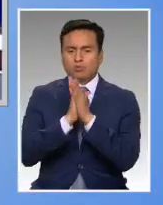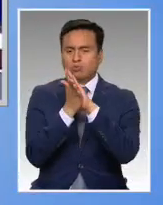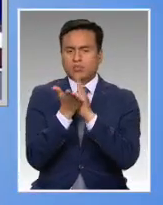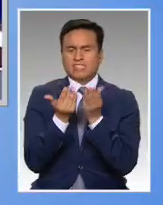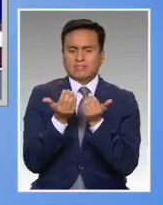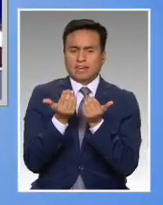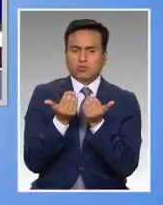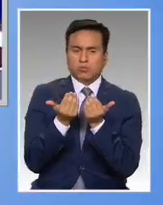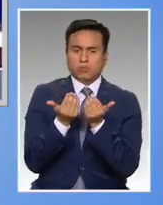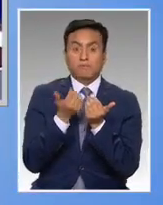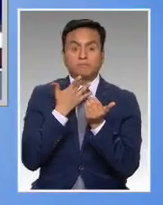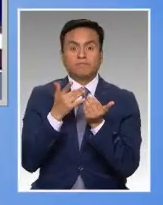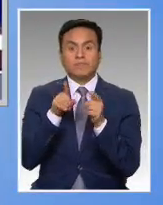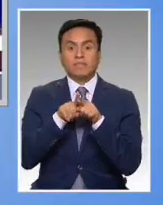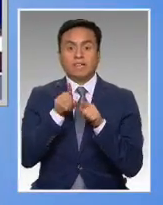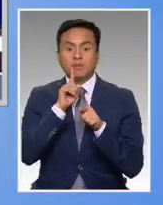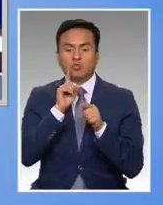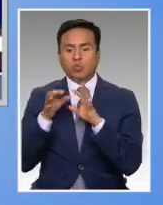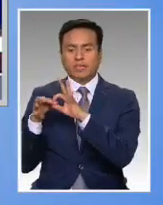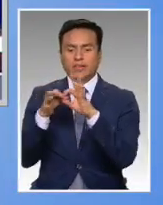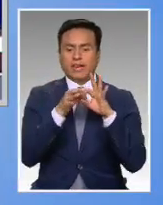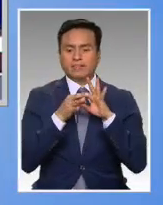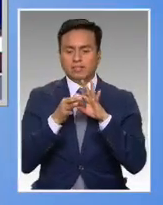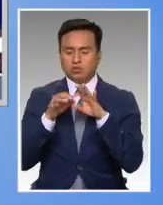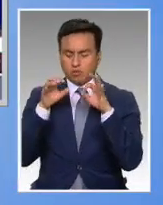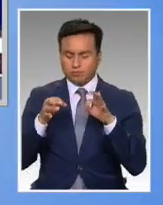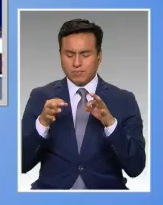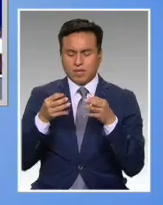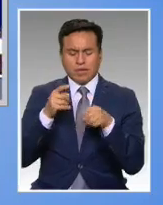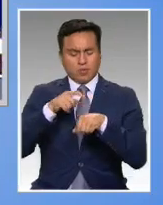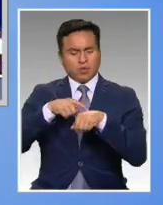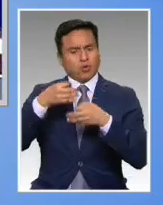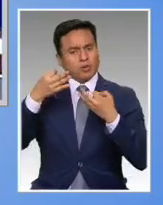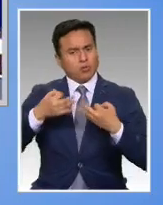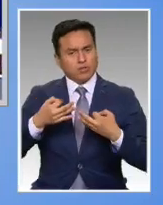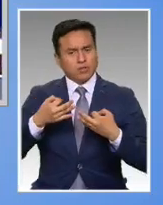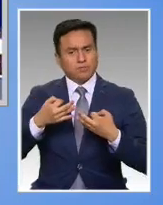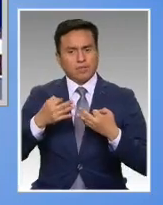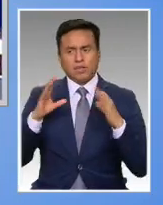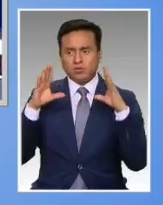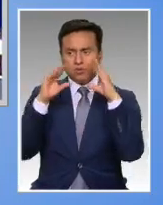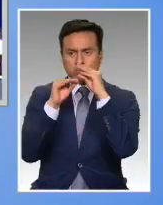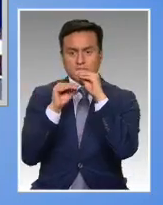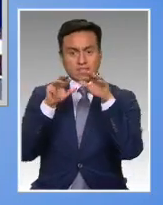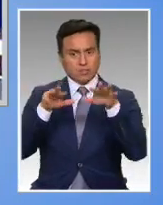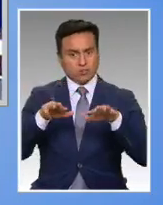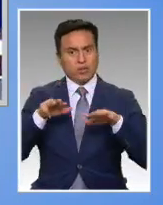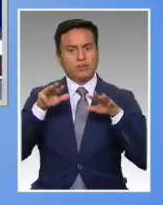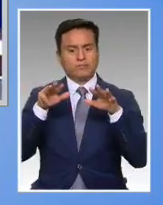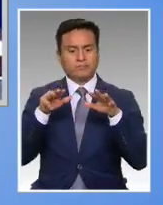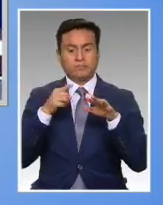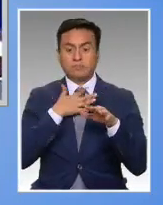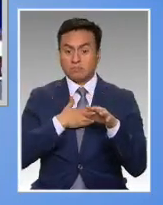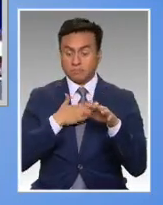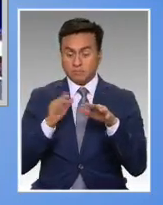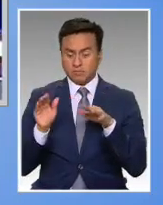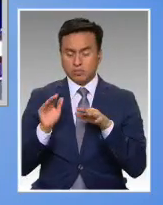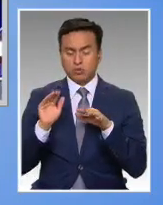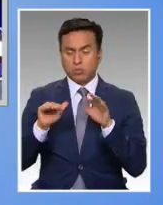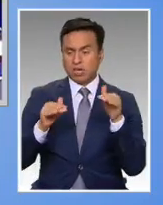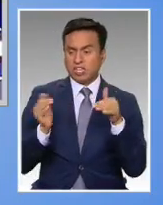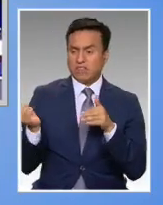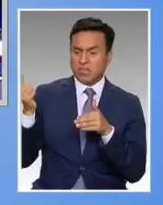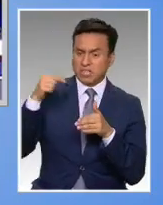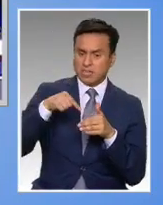necesario para que tengamos la unidad del sector en el momento que corresponde que es la noche del día 19 y si él quiere convocar se y